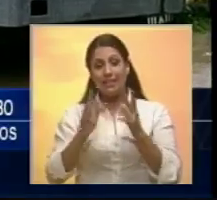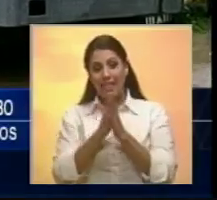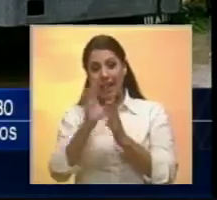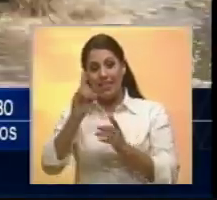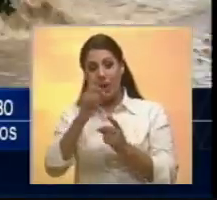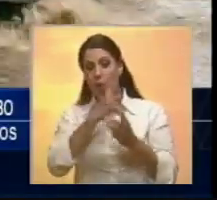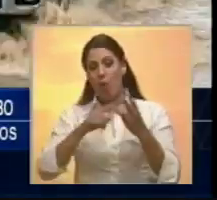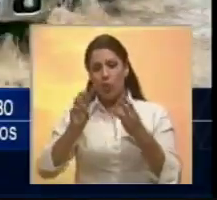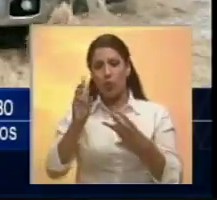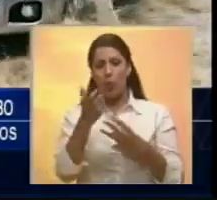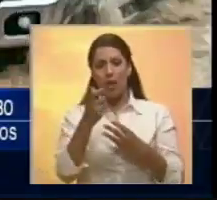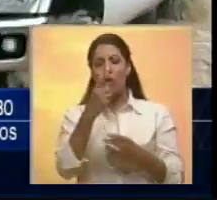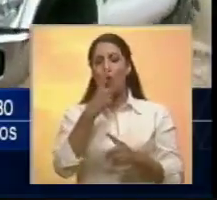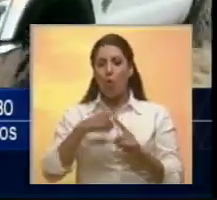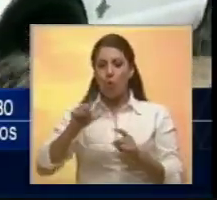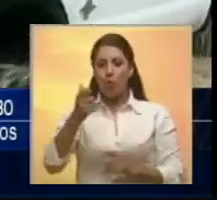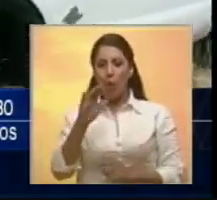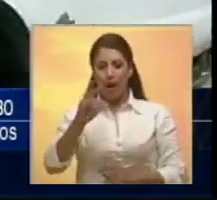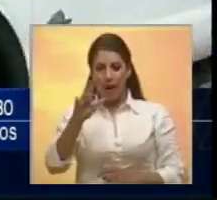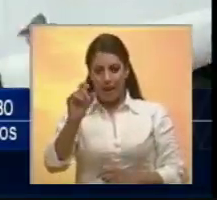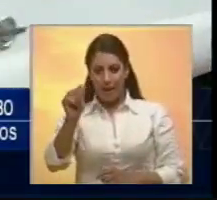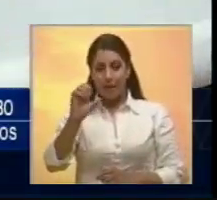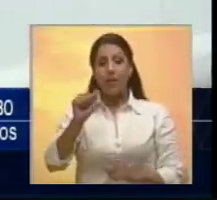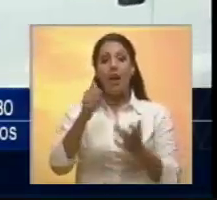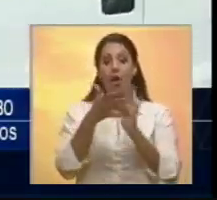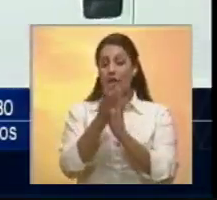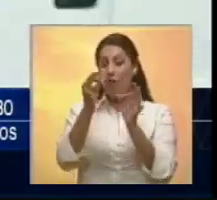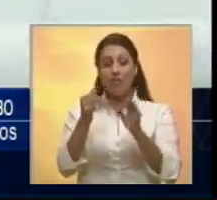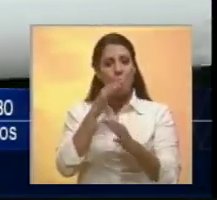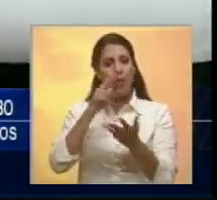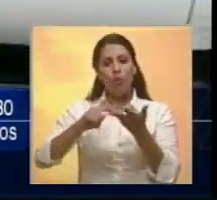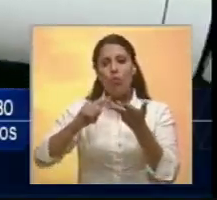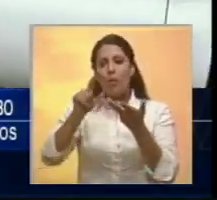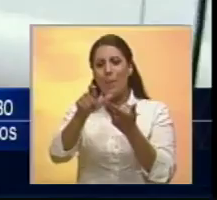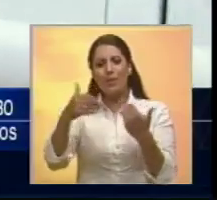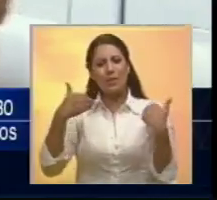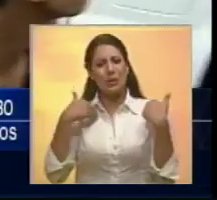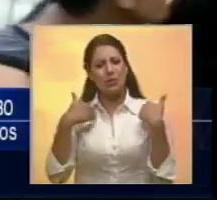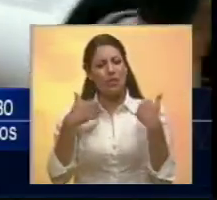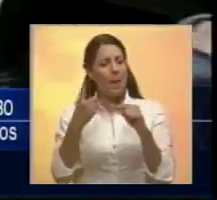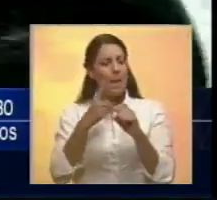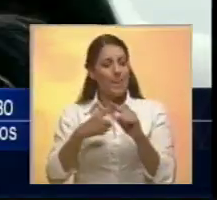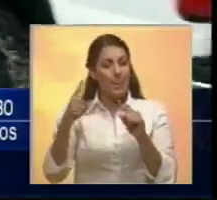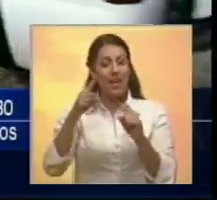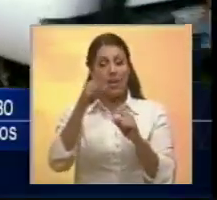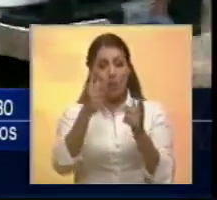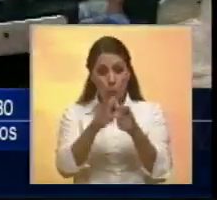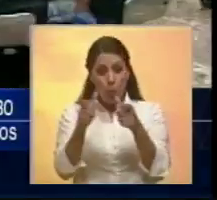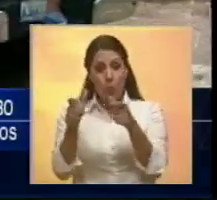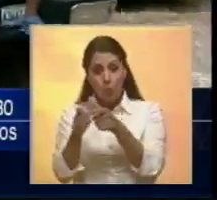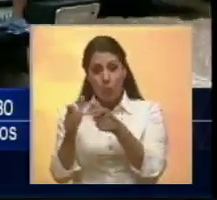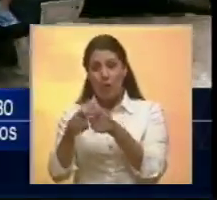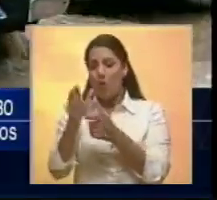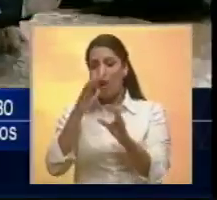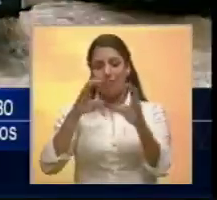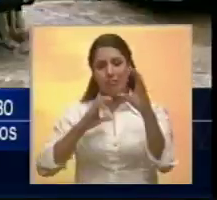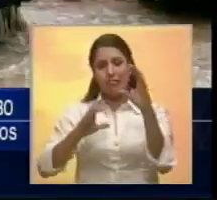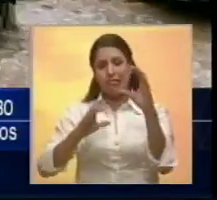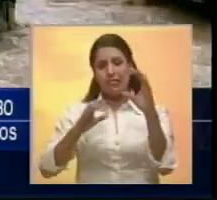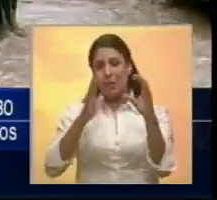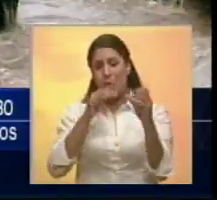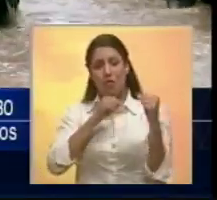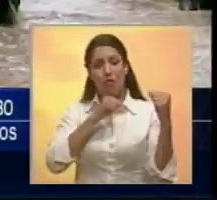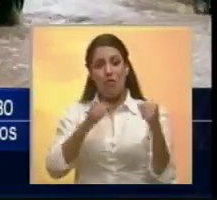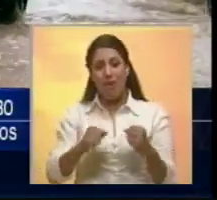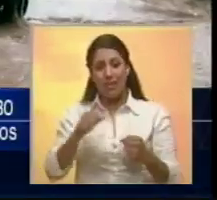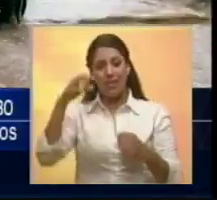Los Guayos y Guacara. Todavía no se tiene un reporte oficial del número de afectados, pero varios sectores quedaron incomunicados por el alto